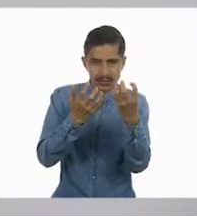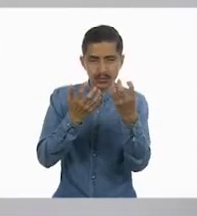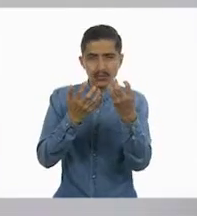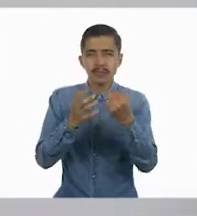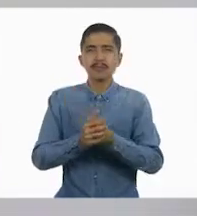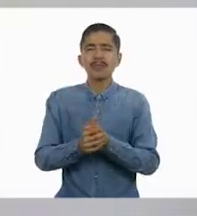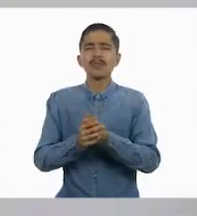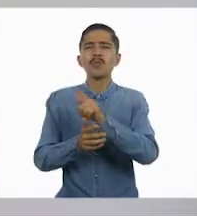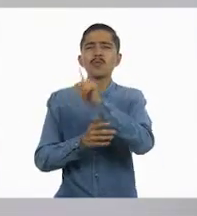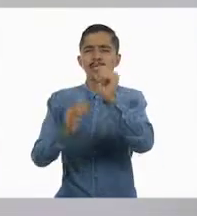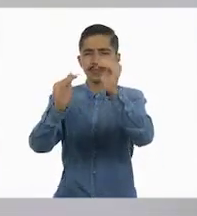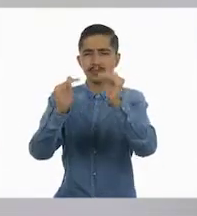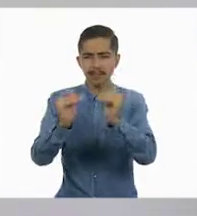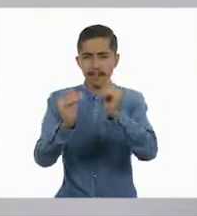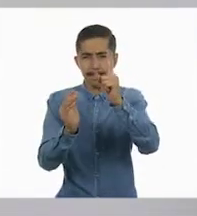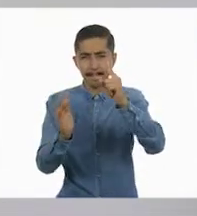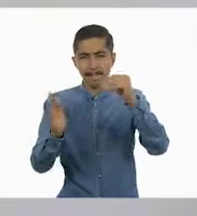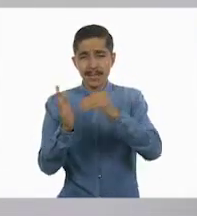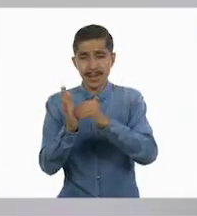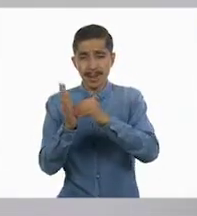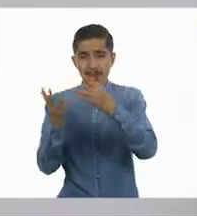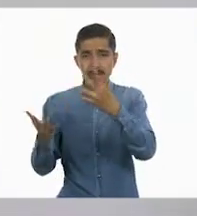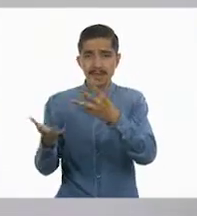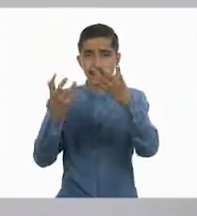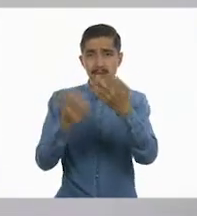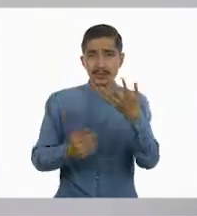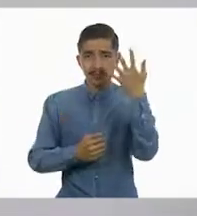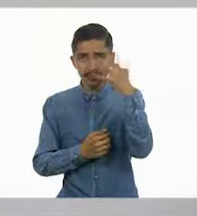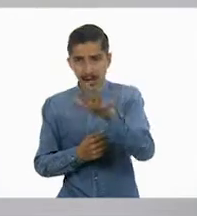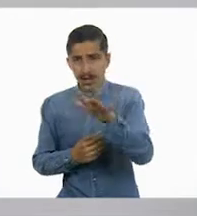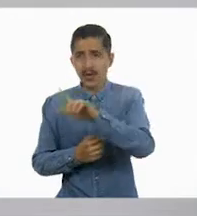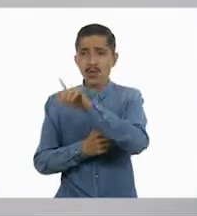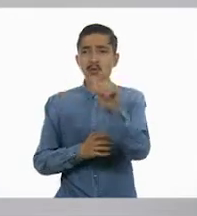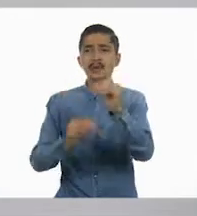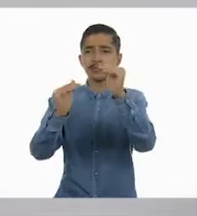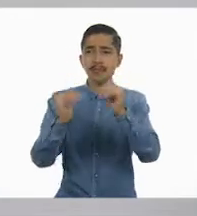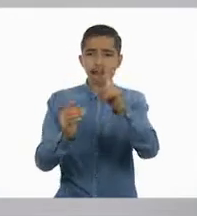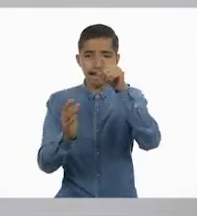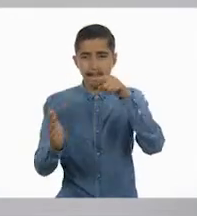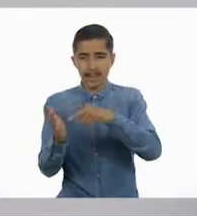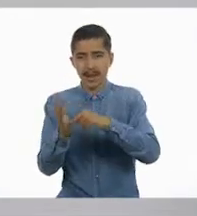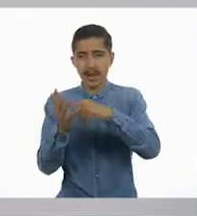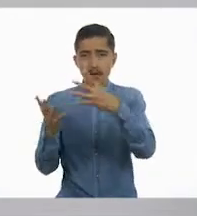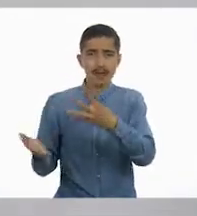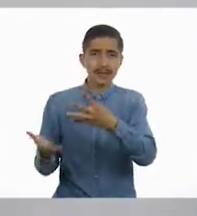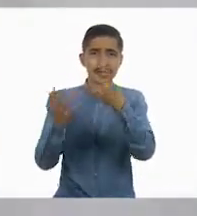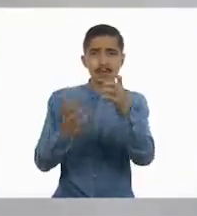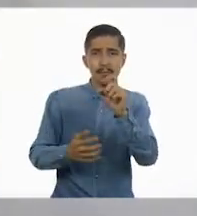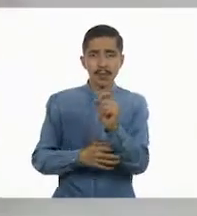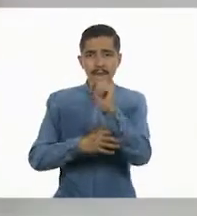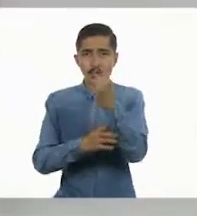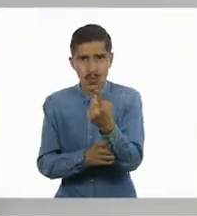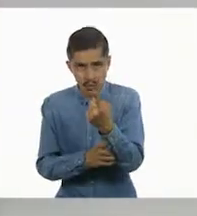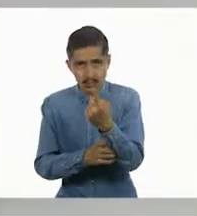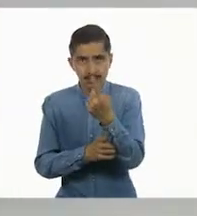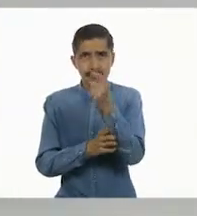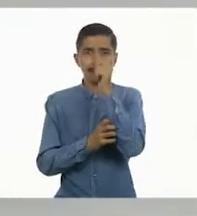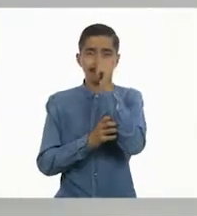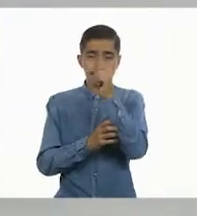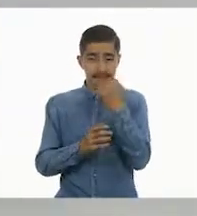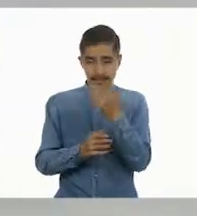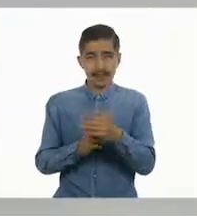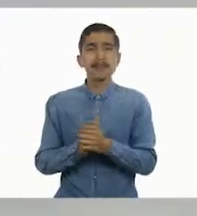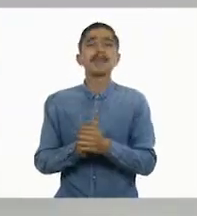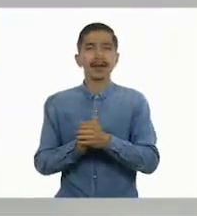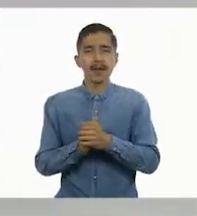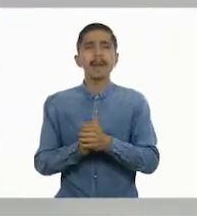1900. Luego teníamos 1910 y luego 1921. Perfecto. Y tenemos